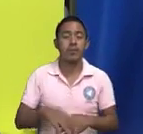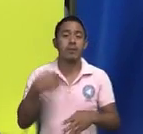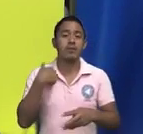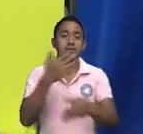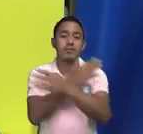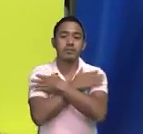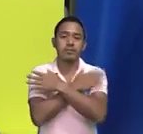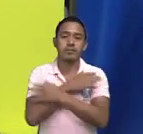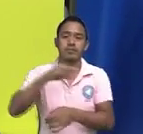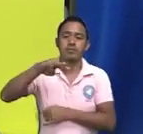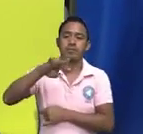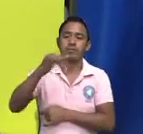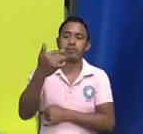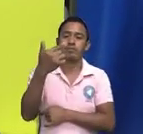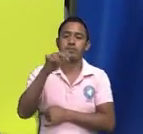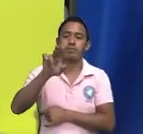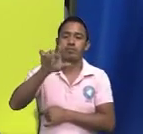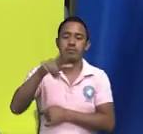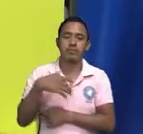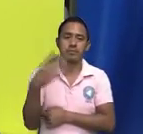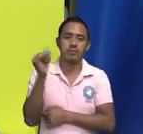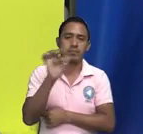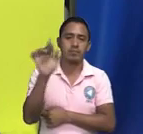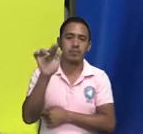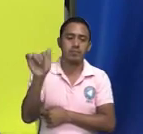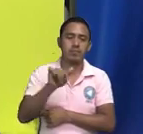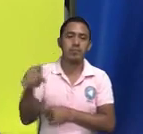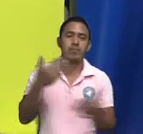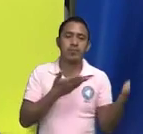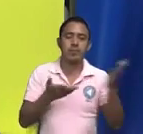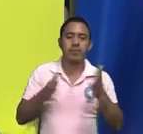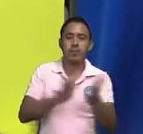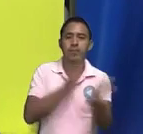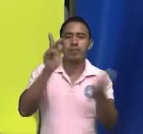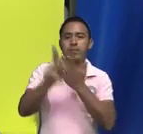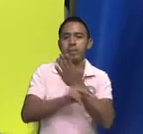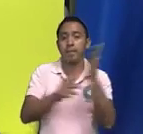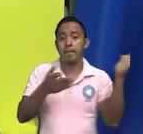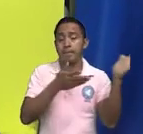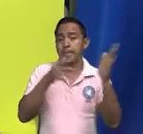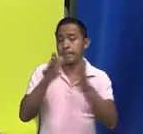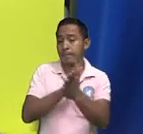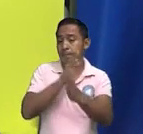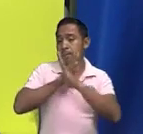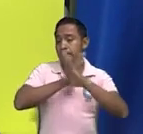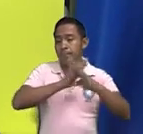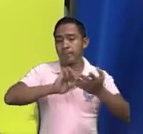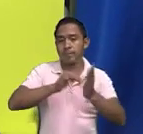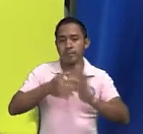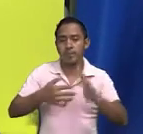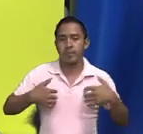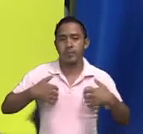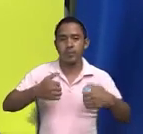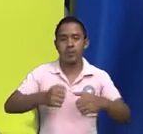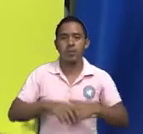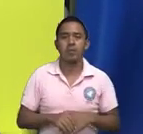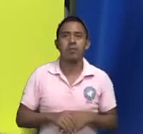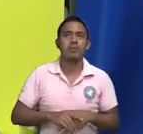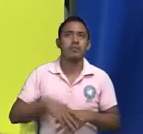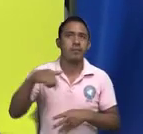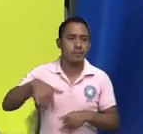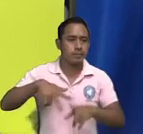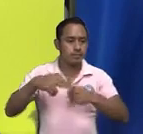saluda Miguel Carranza Mena y les doy la bienvenida a un programa más de Prevenir es Salud. Hoy,